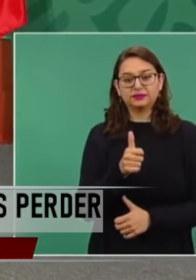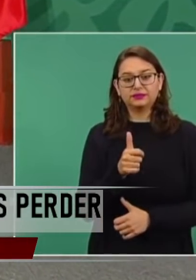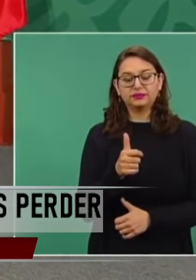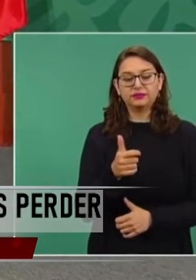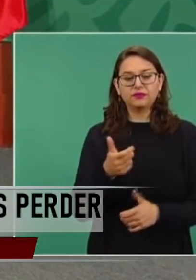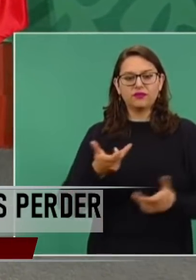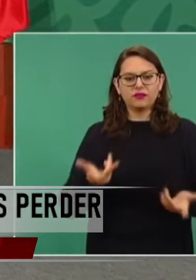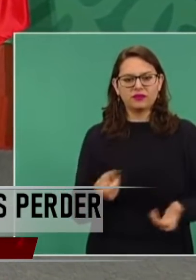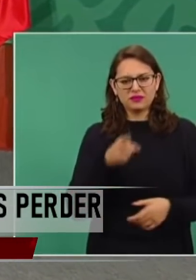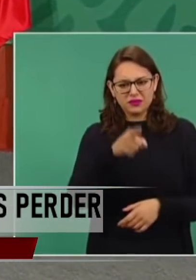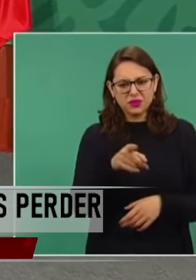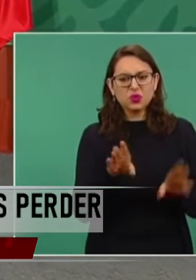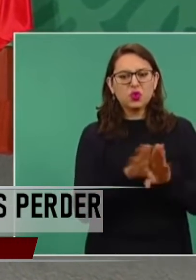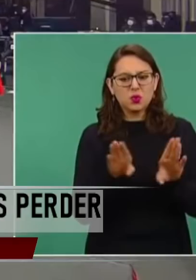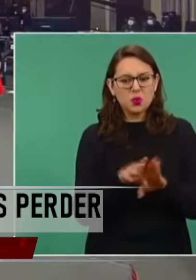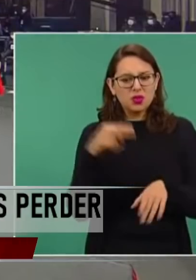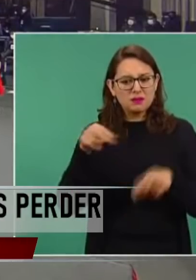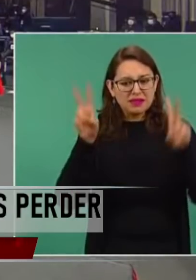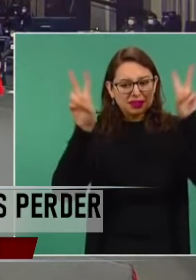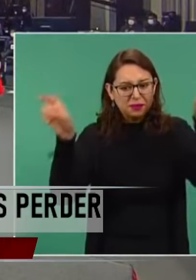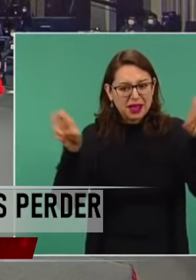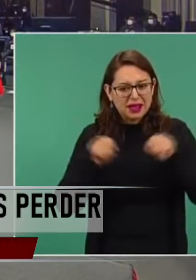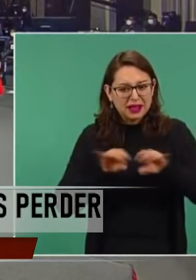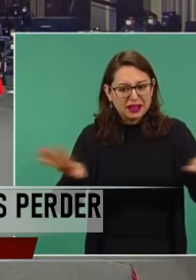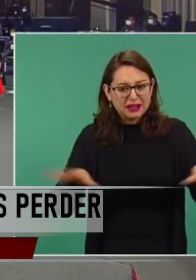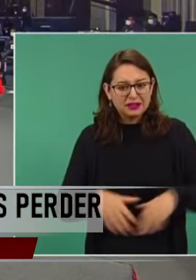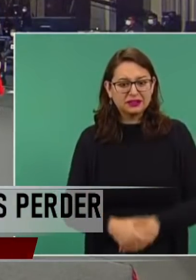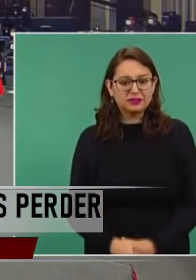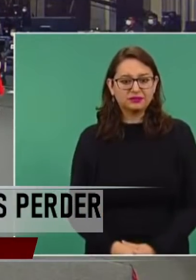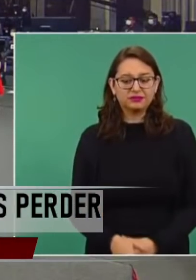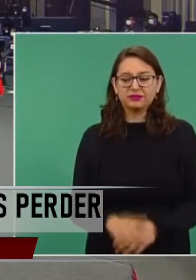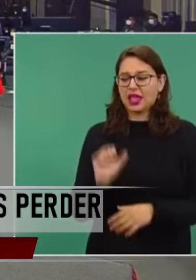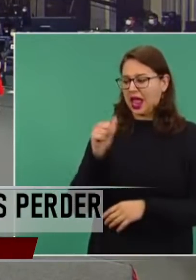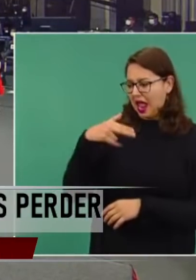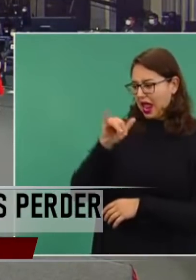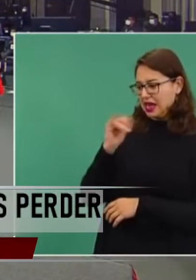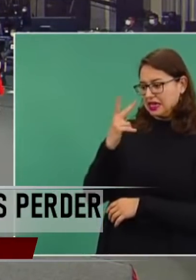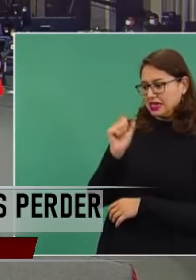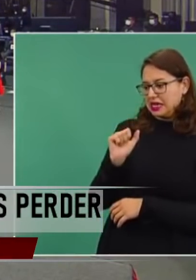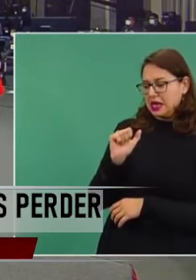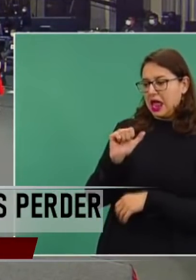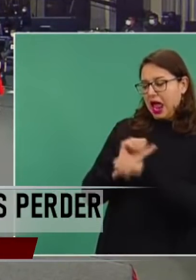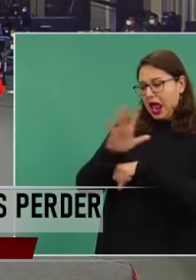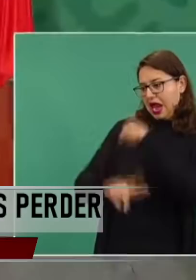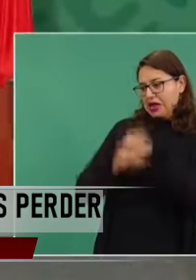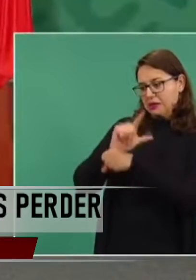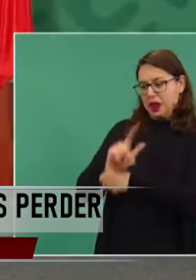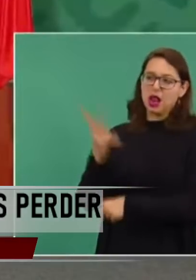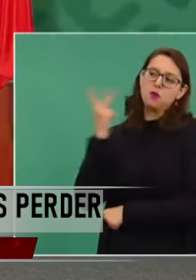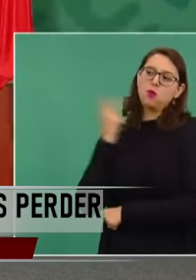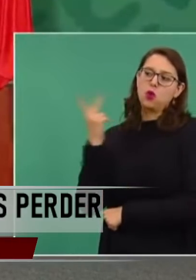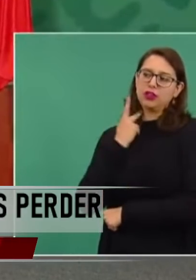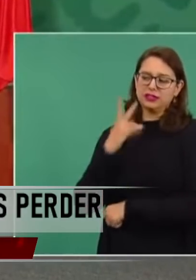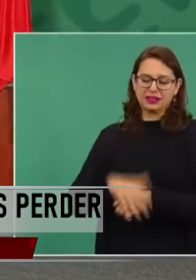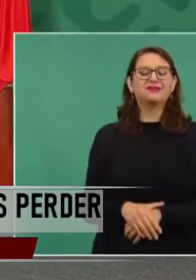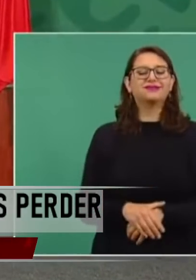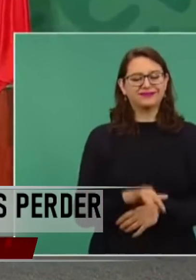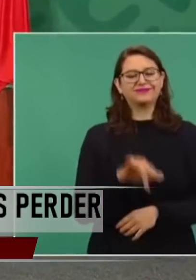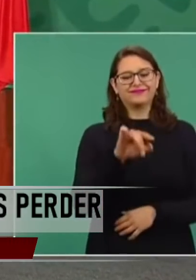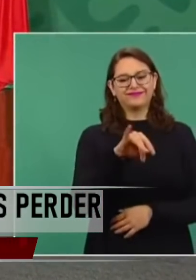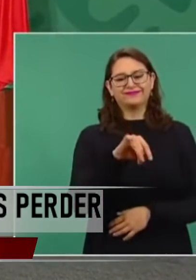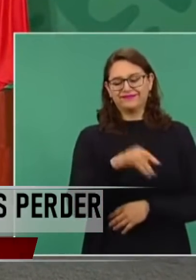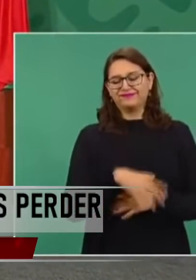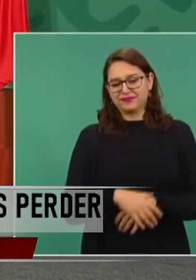¿cómo se llama la publicación? Animal Político es nuestro medio sí, sí, sí es que yo una vez aquí hablé